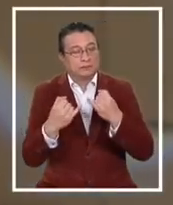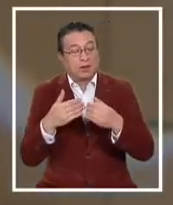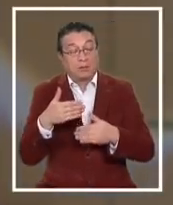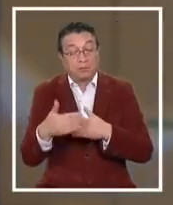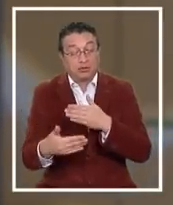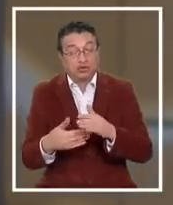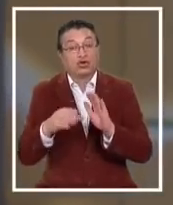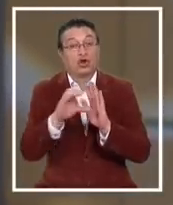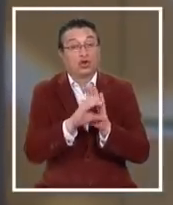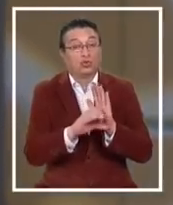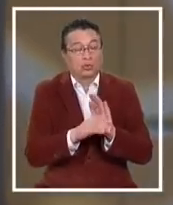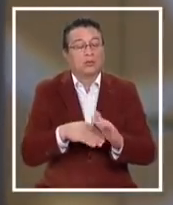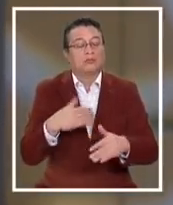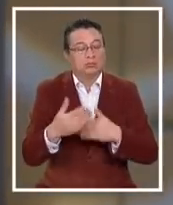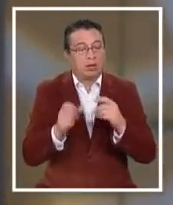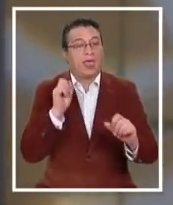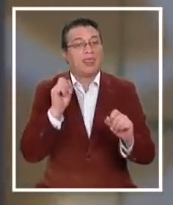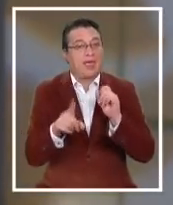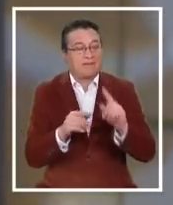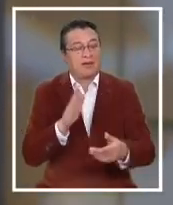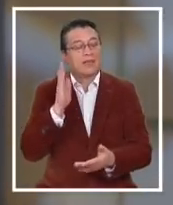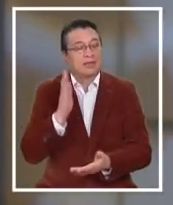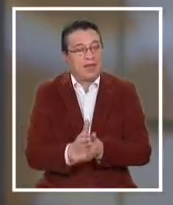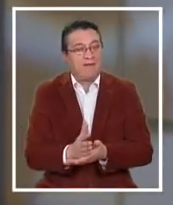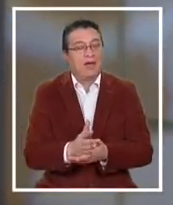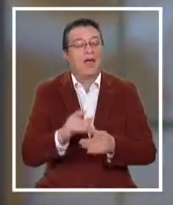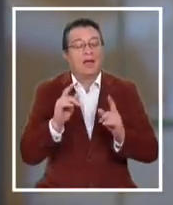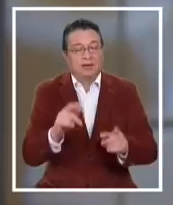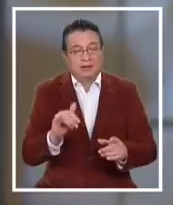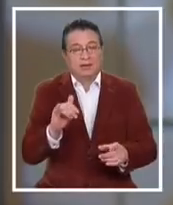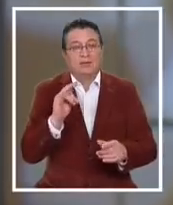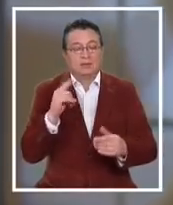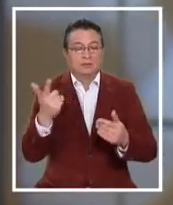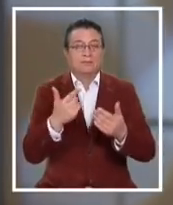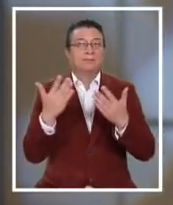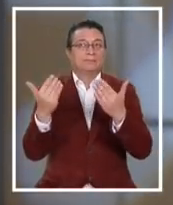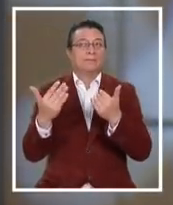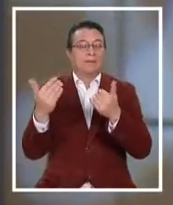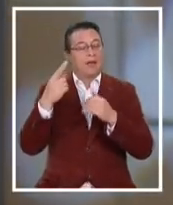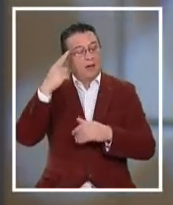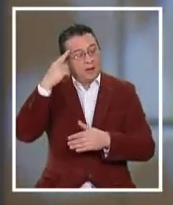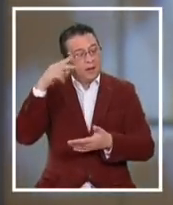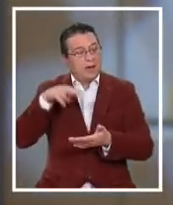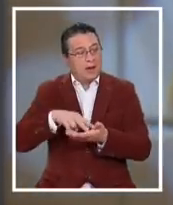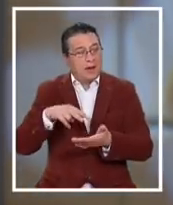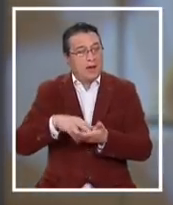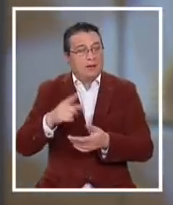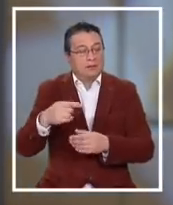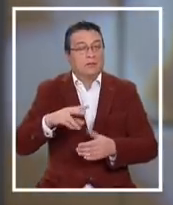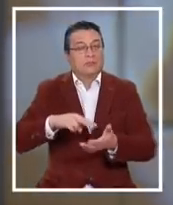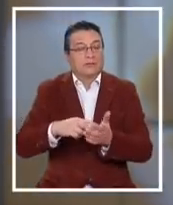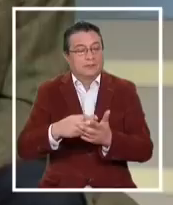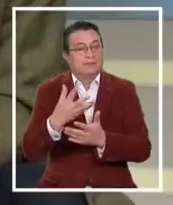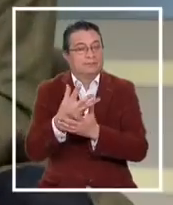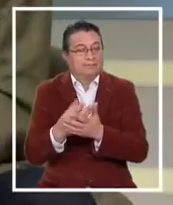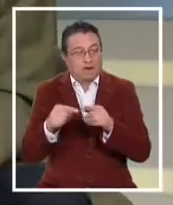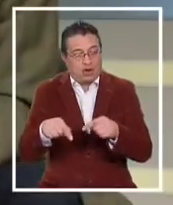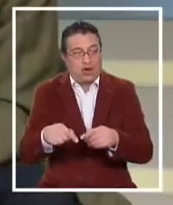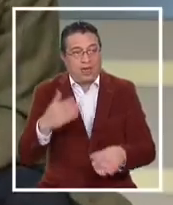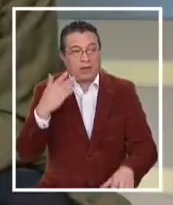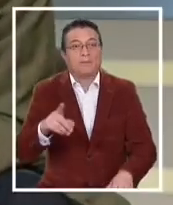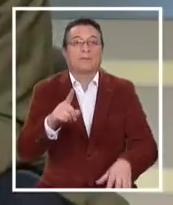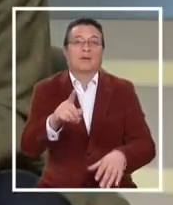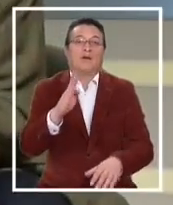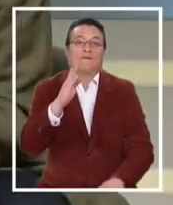constituyente va, lo tenemos que defender, y yo creo que además es una esperanza para salir también de esta crisis que nos hemos enfrentado hoy día. Gabriel